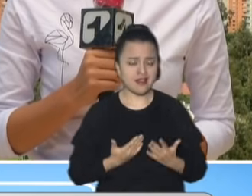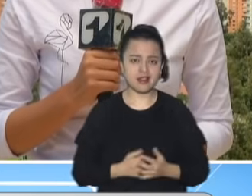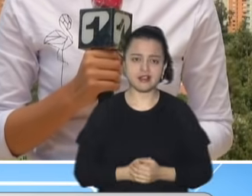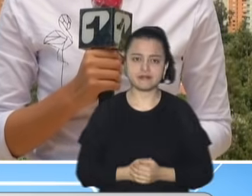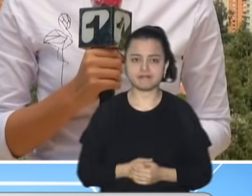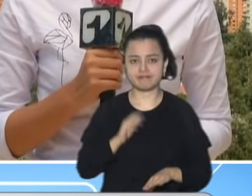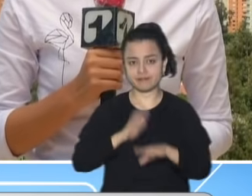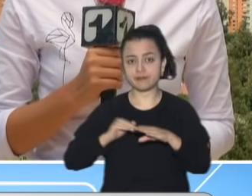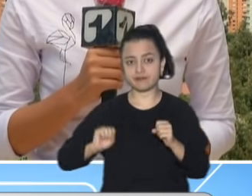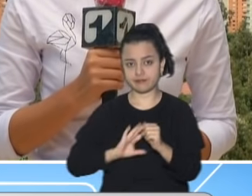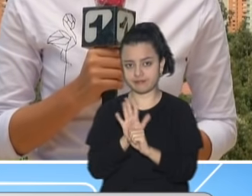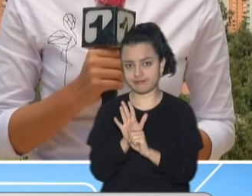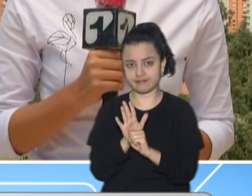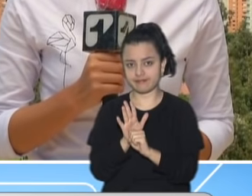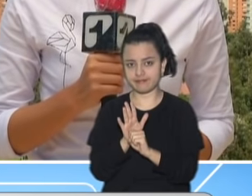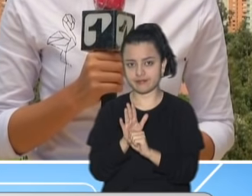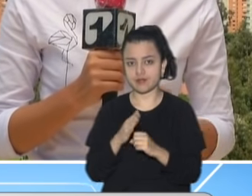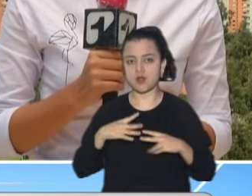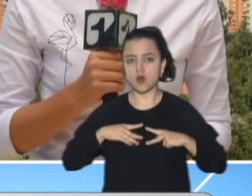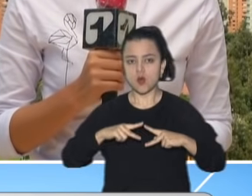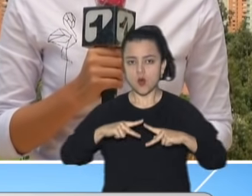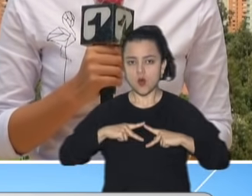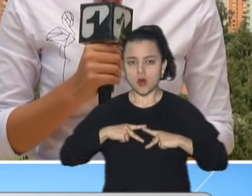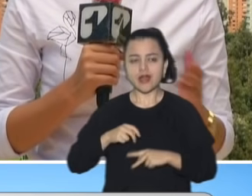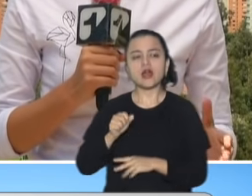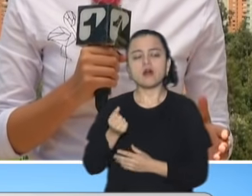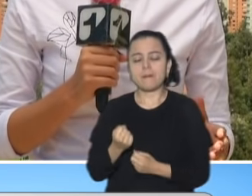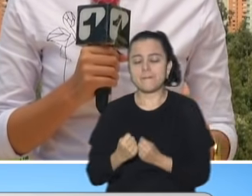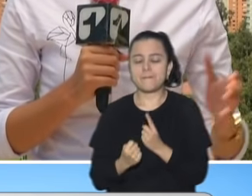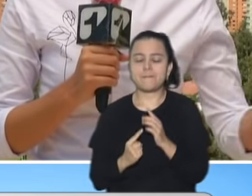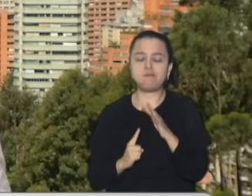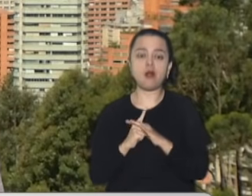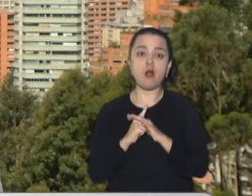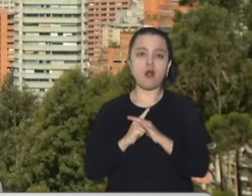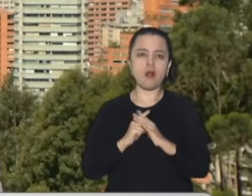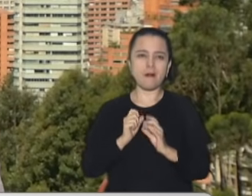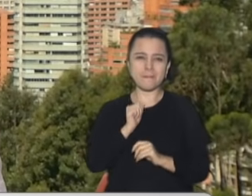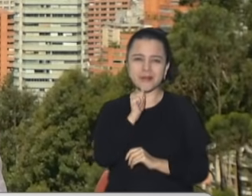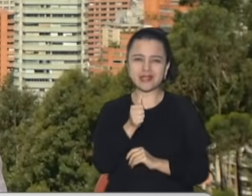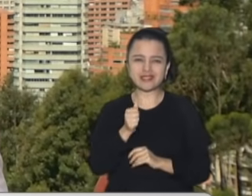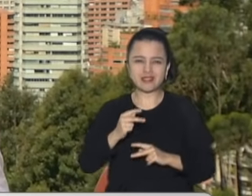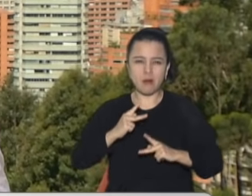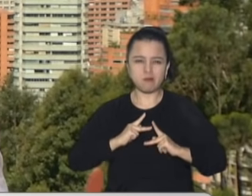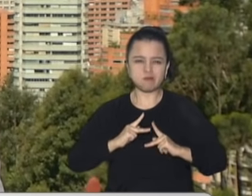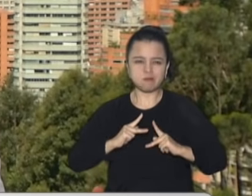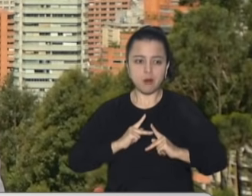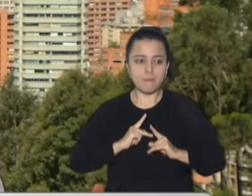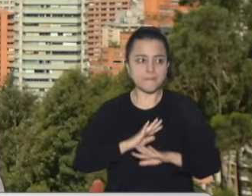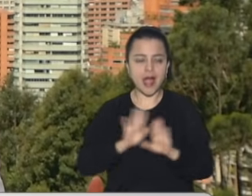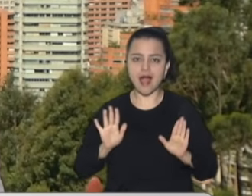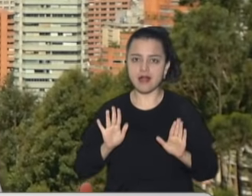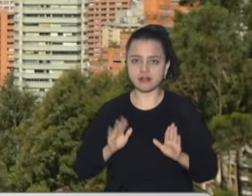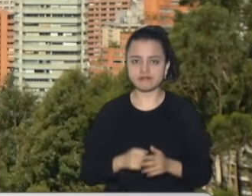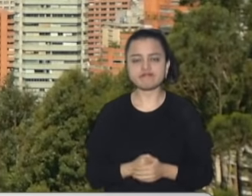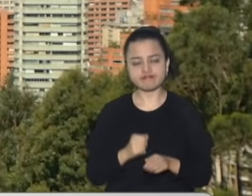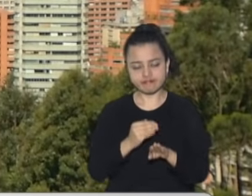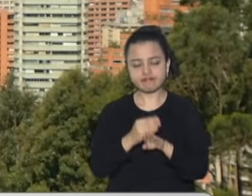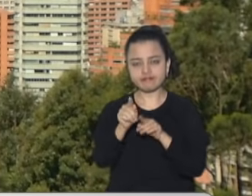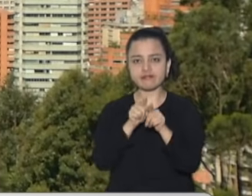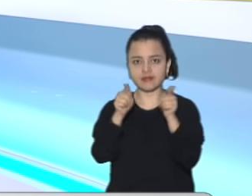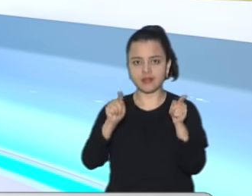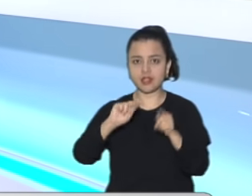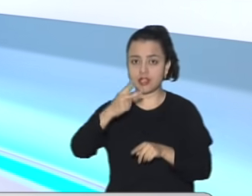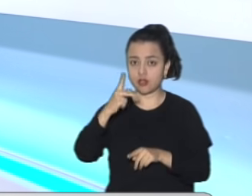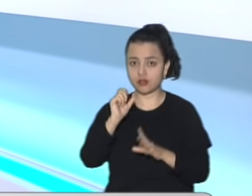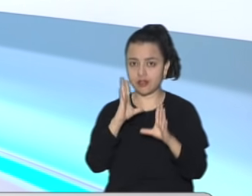del COVID-19 y con una neumonía crónica. Los detalles de estas tres noticias lo tendremos sobre las 12 del mediodía. No se